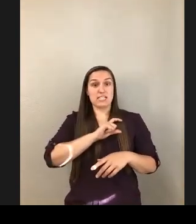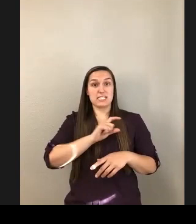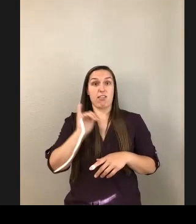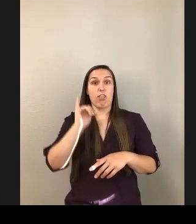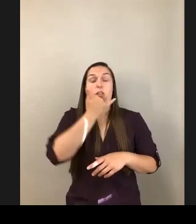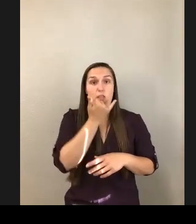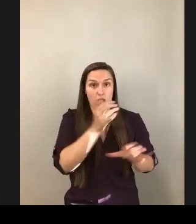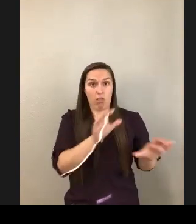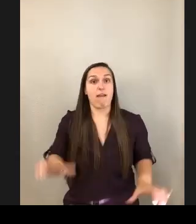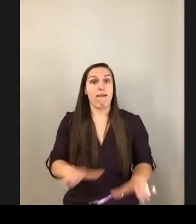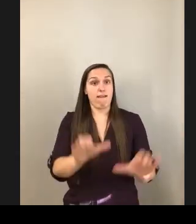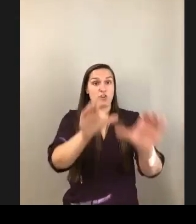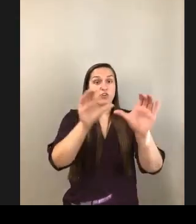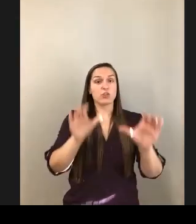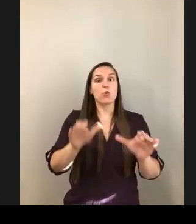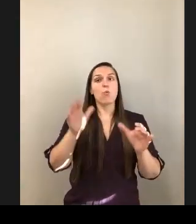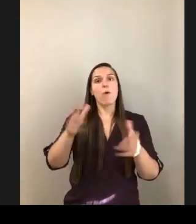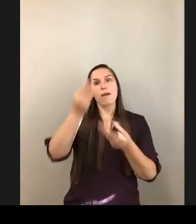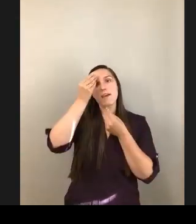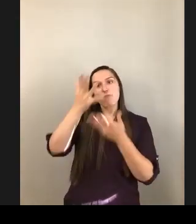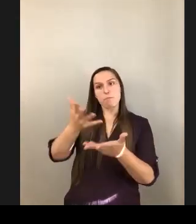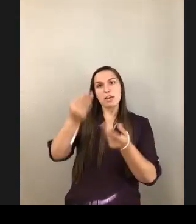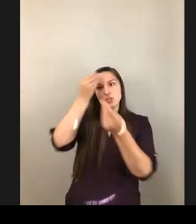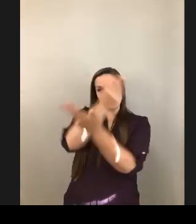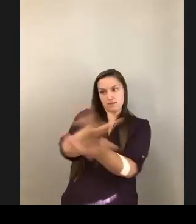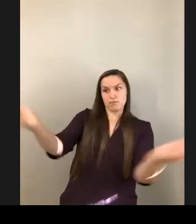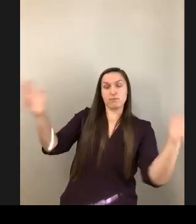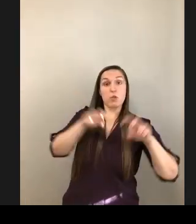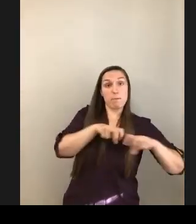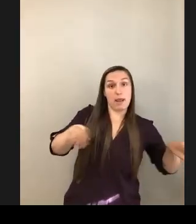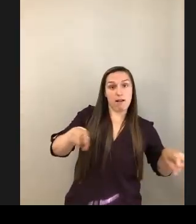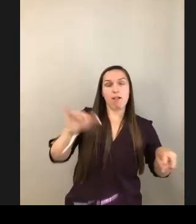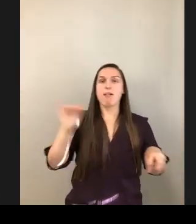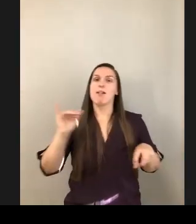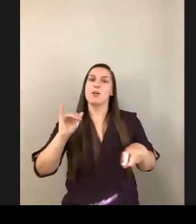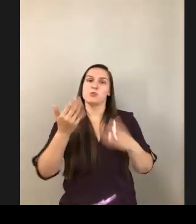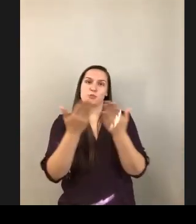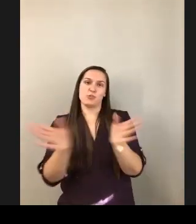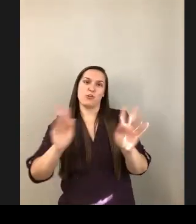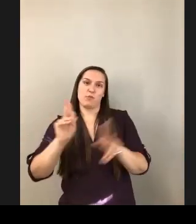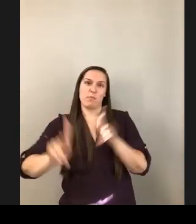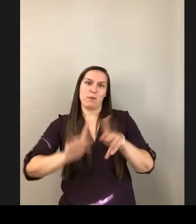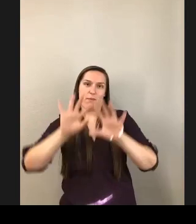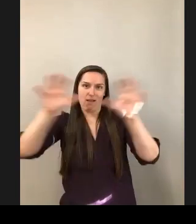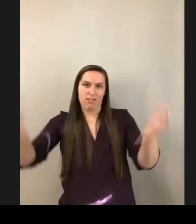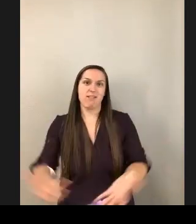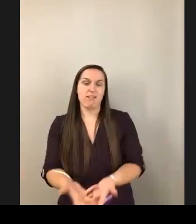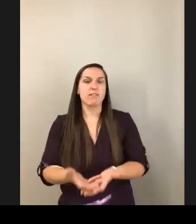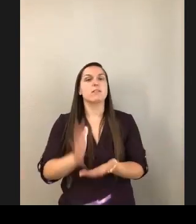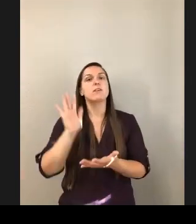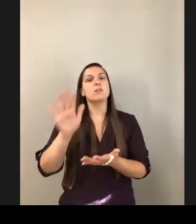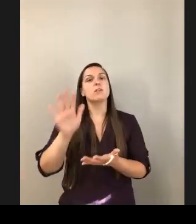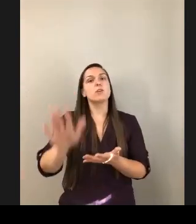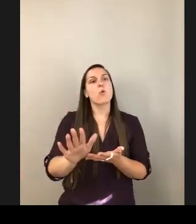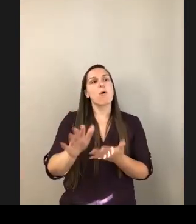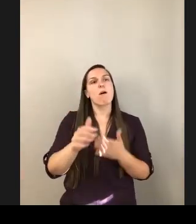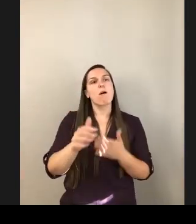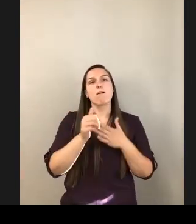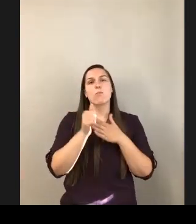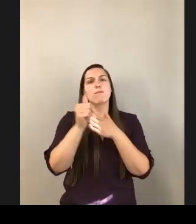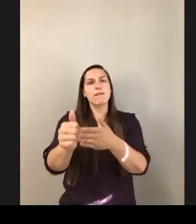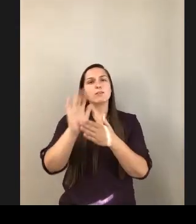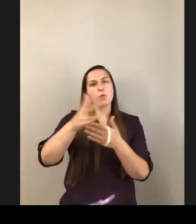conducta de la policía, se comunica al panel y luego al público en general. ¿Qué guía